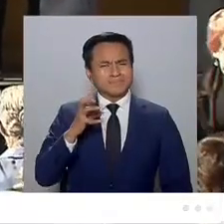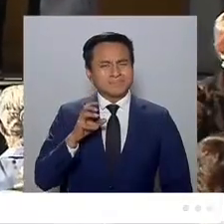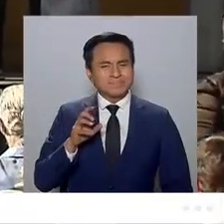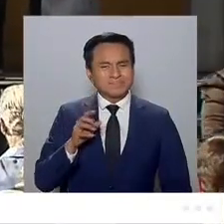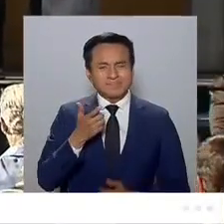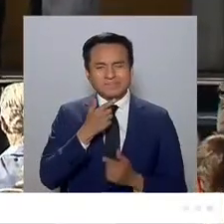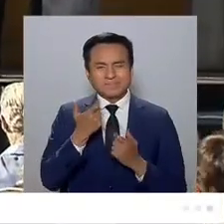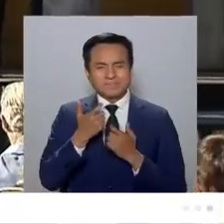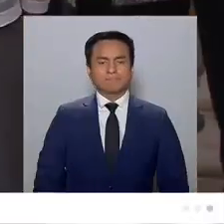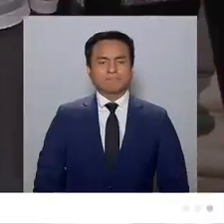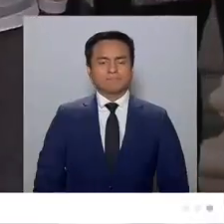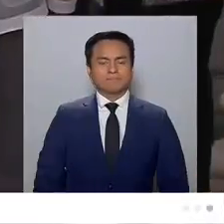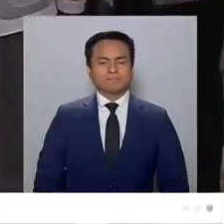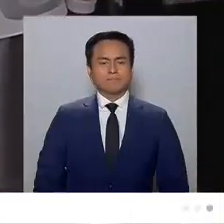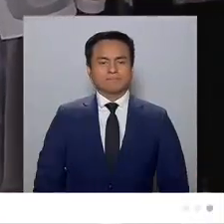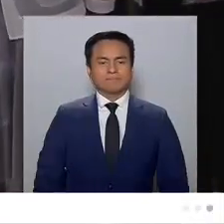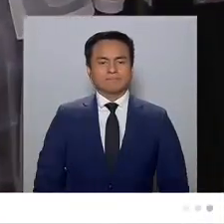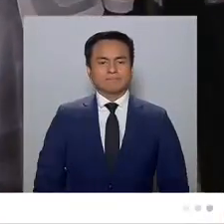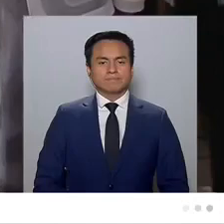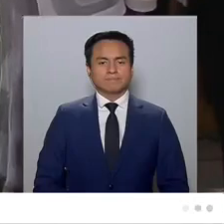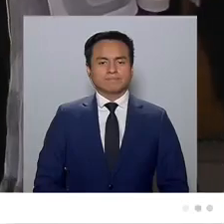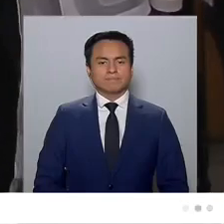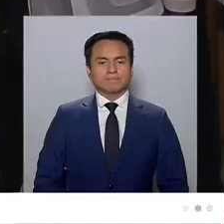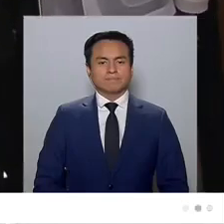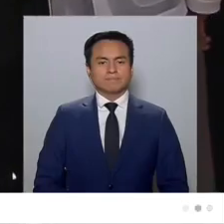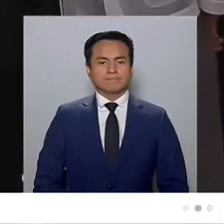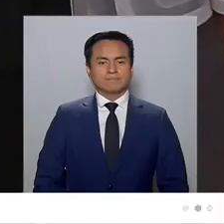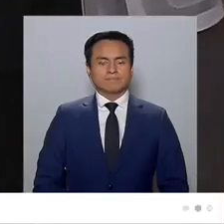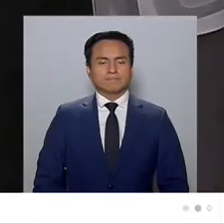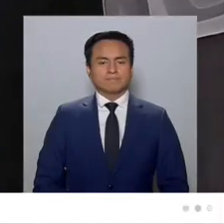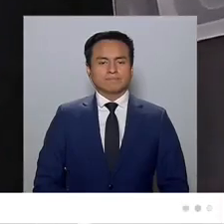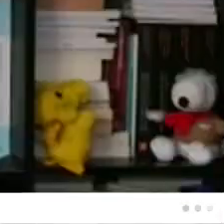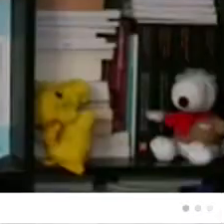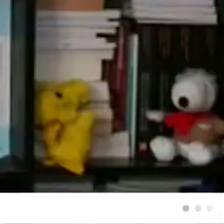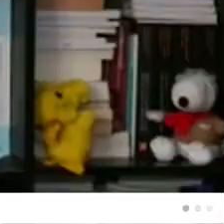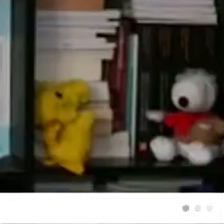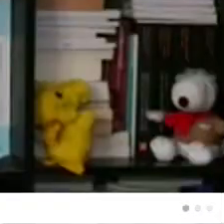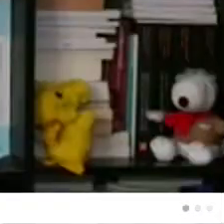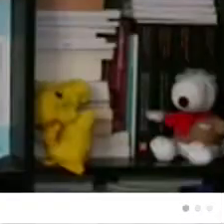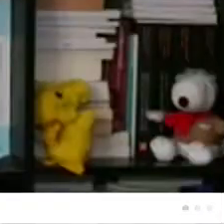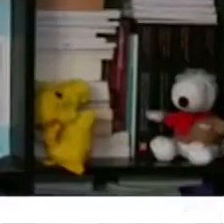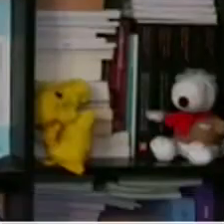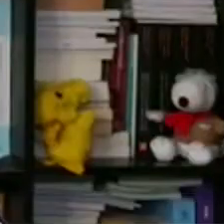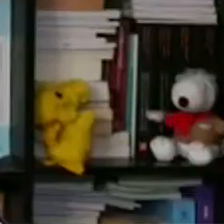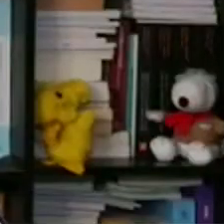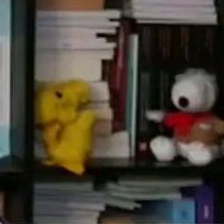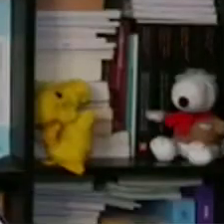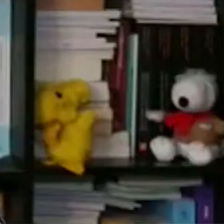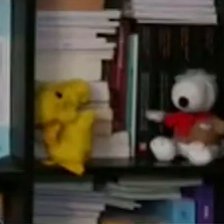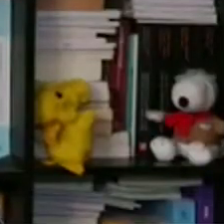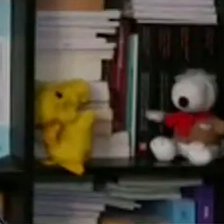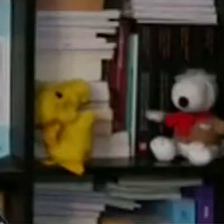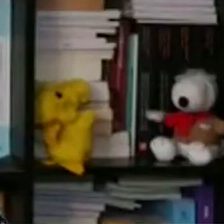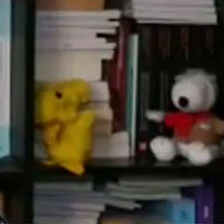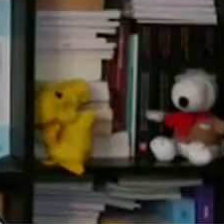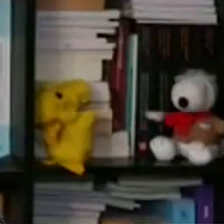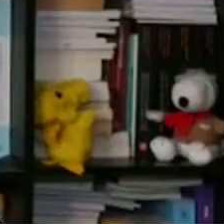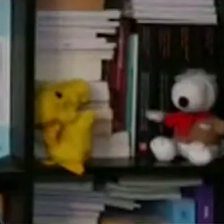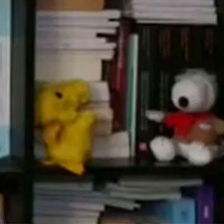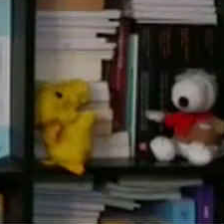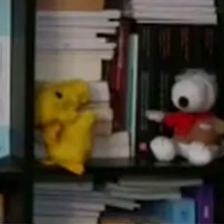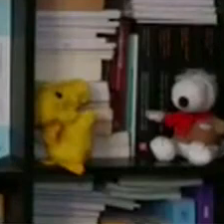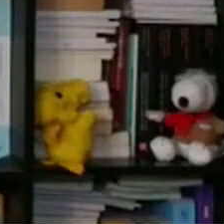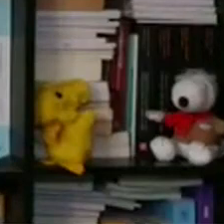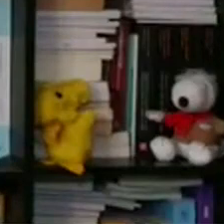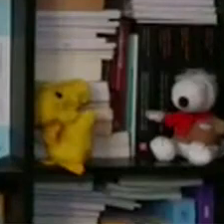a través de todos los temas de política pública las materias de género y de la mujer. En temas de vivienda, en